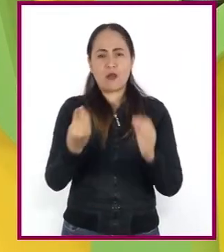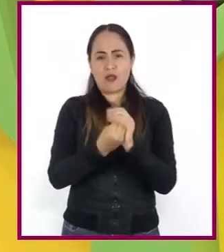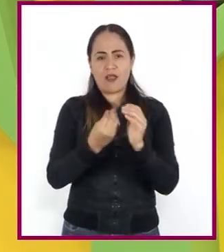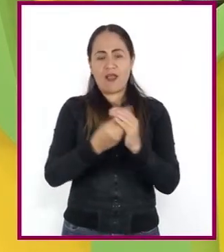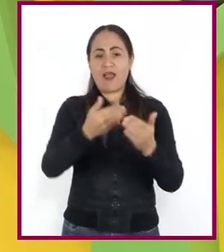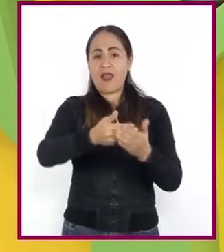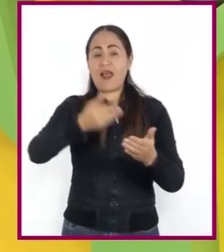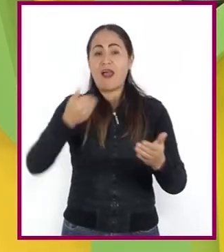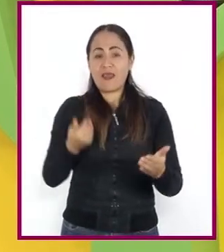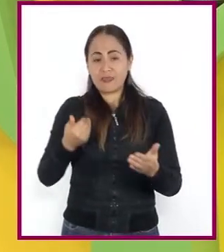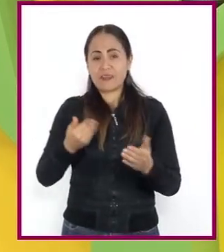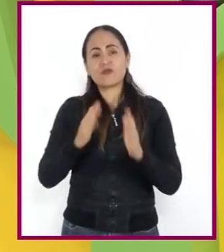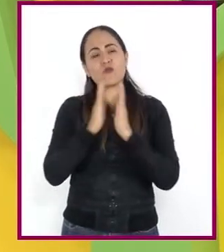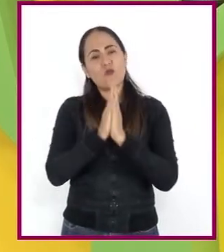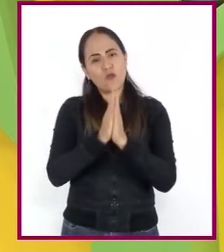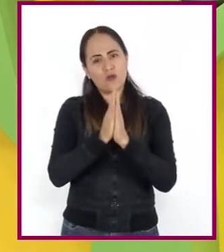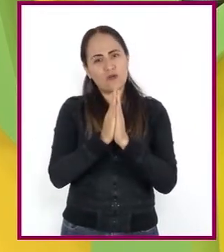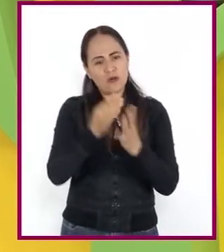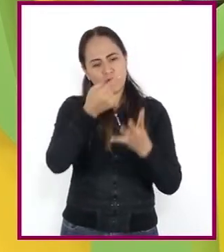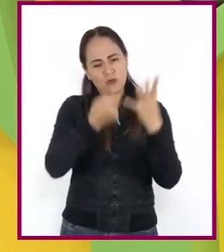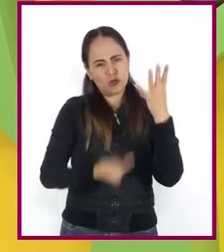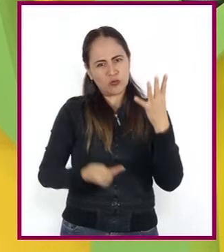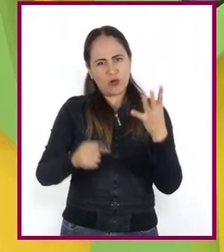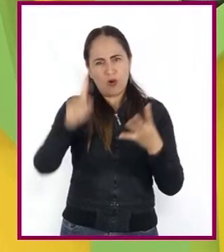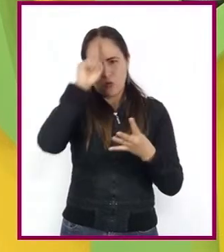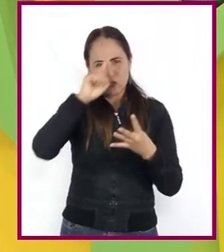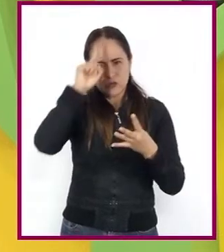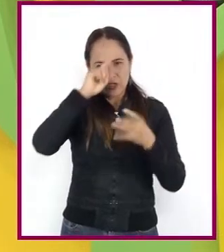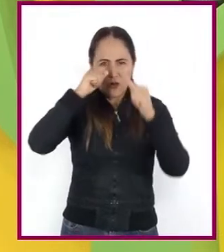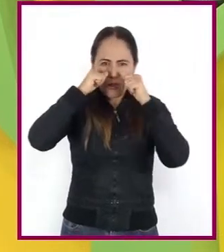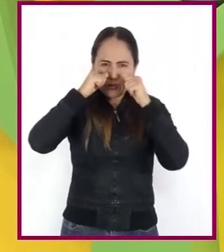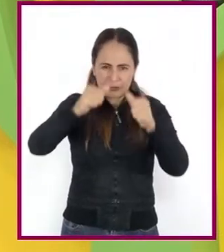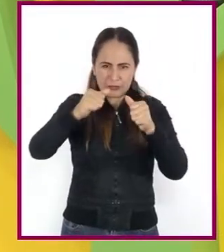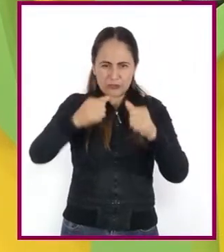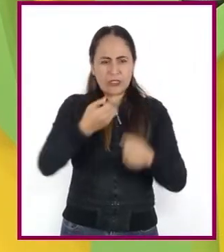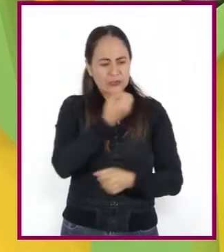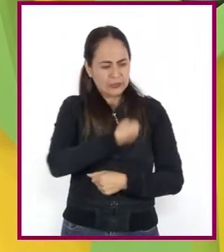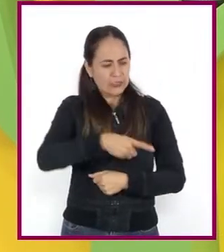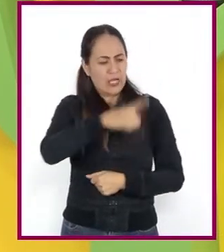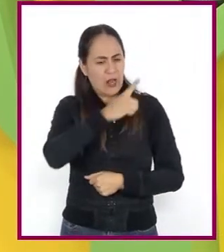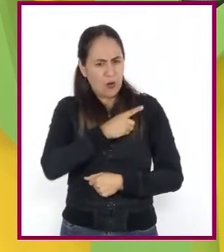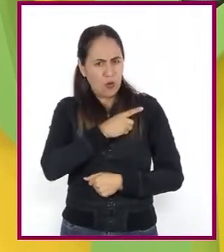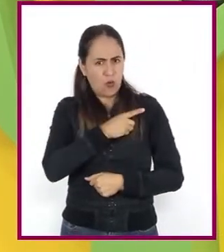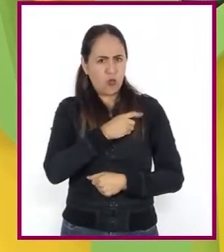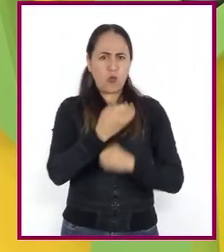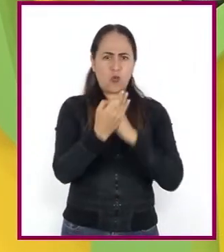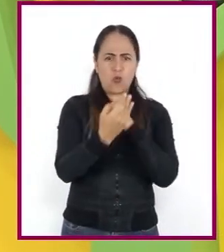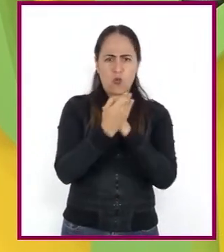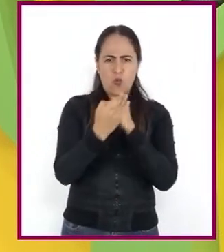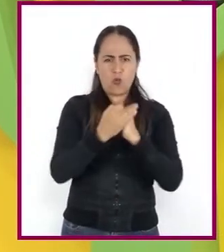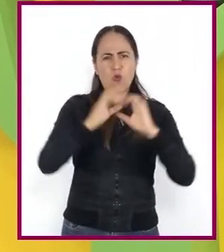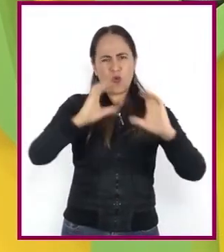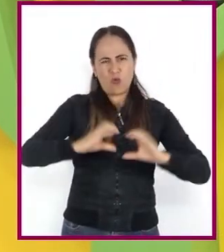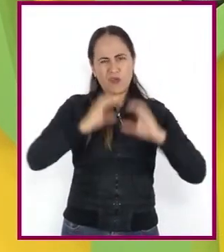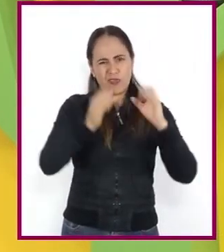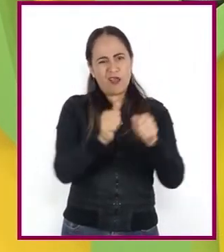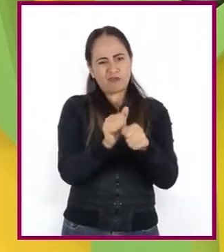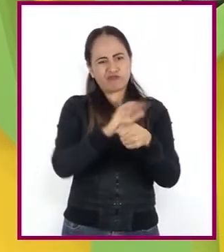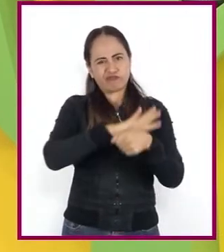despedirnos, les pedimos seguir las medidas sanitarias para proteger nuestra salud ante los contagios por